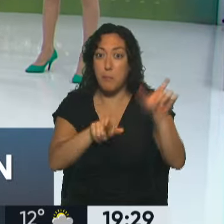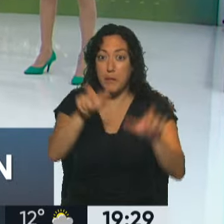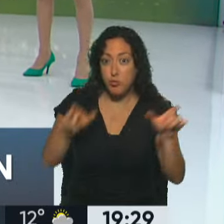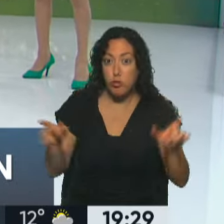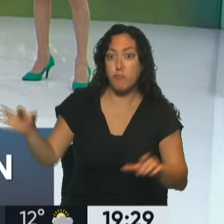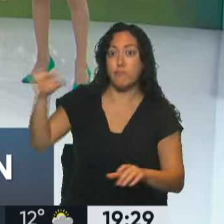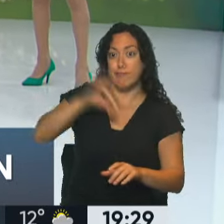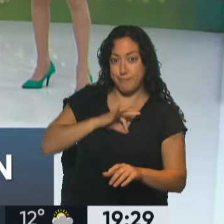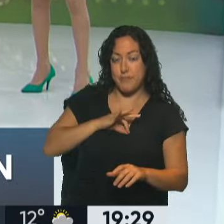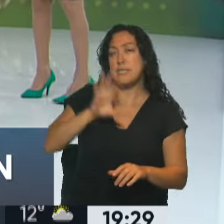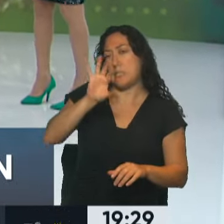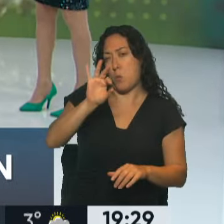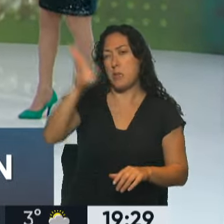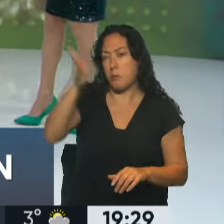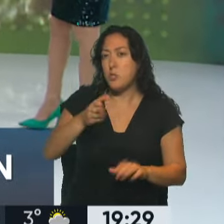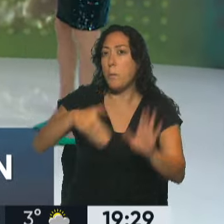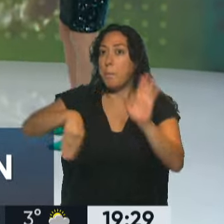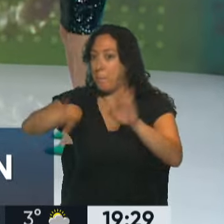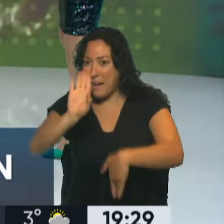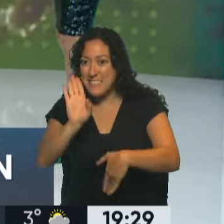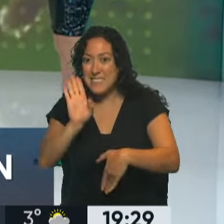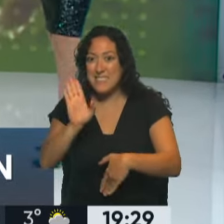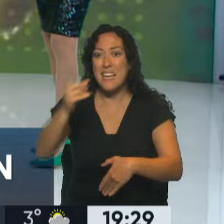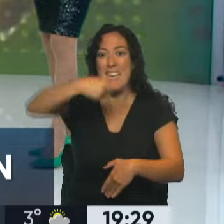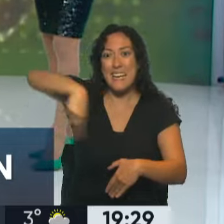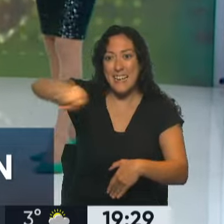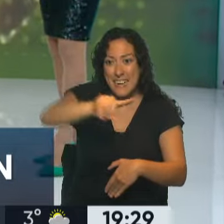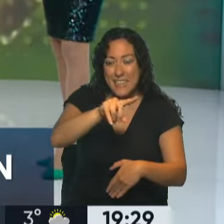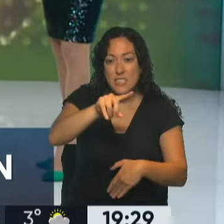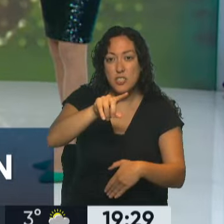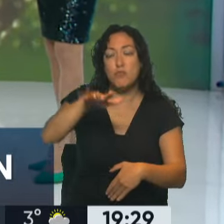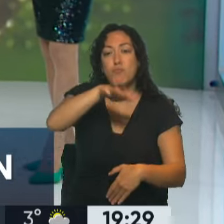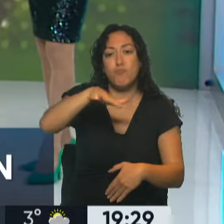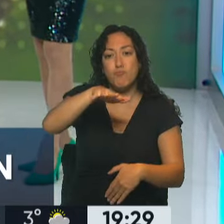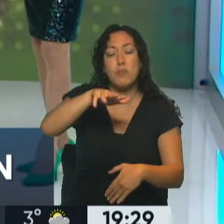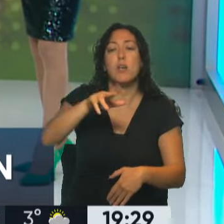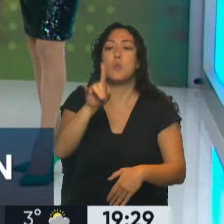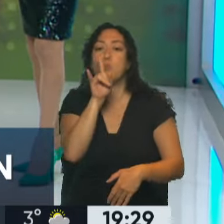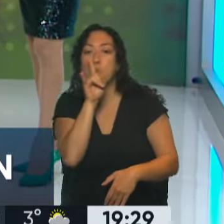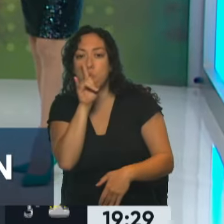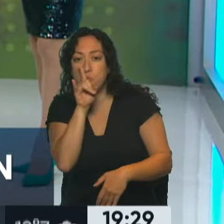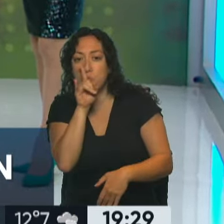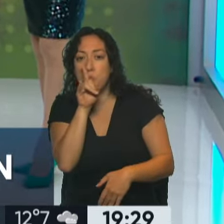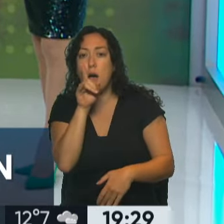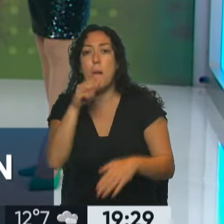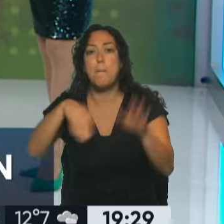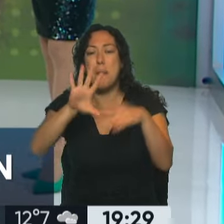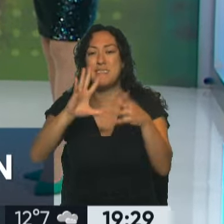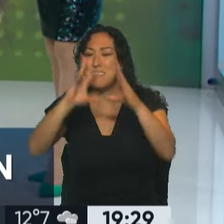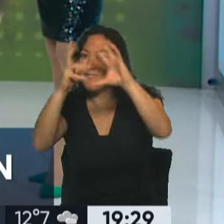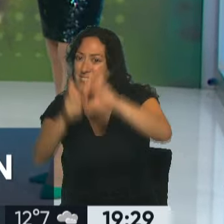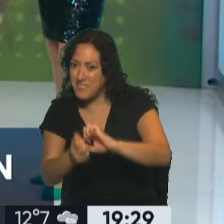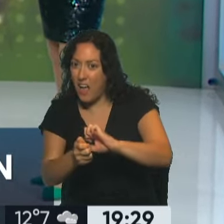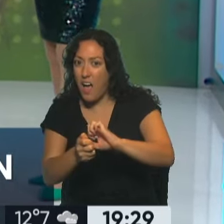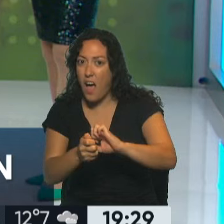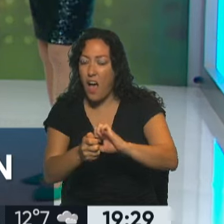50% para ser más puntual fueron diagnosticados en el nea tucumán es la provincia más afectada